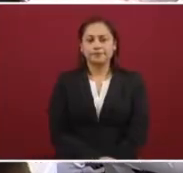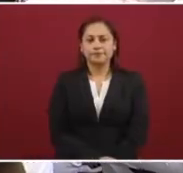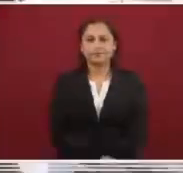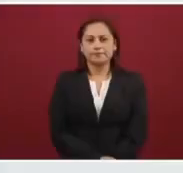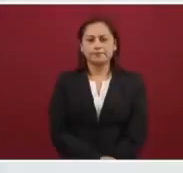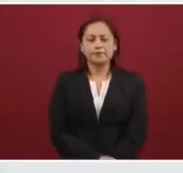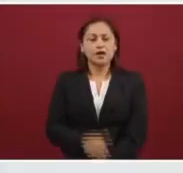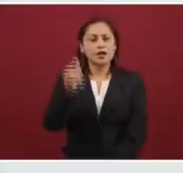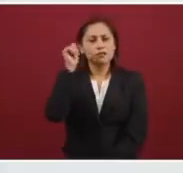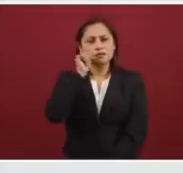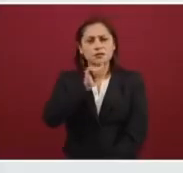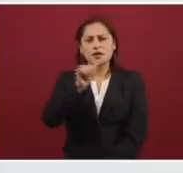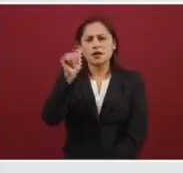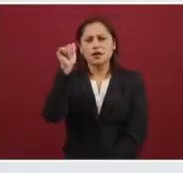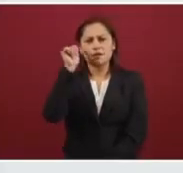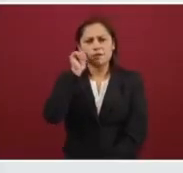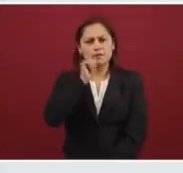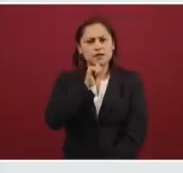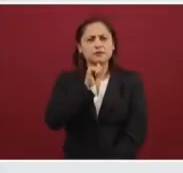transformación,